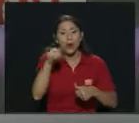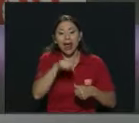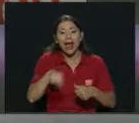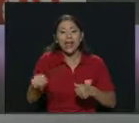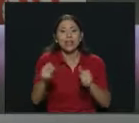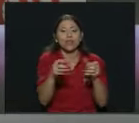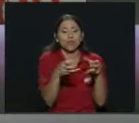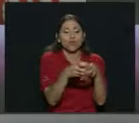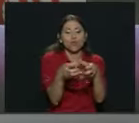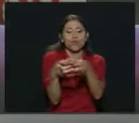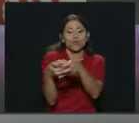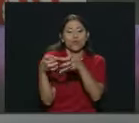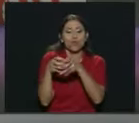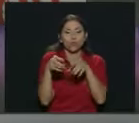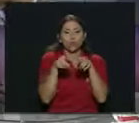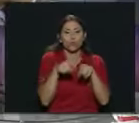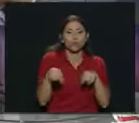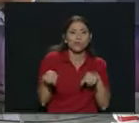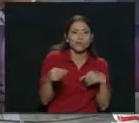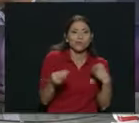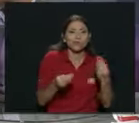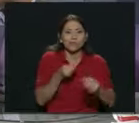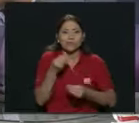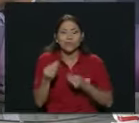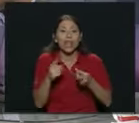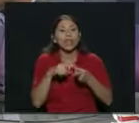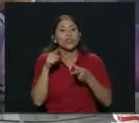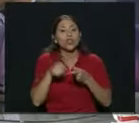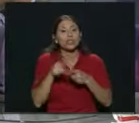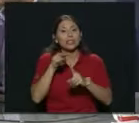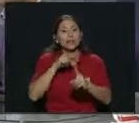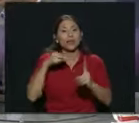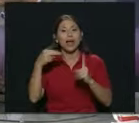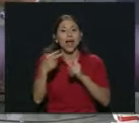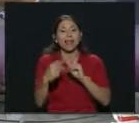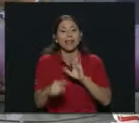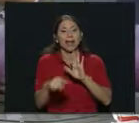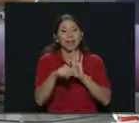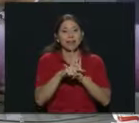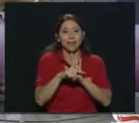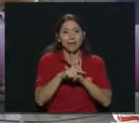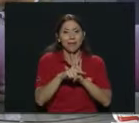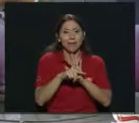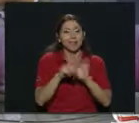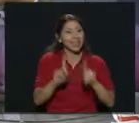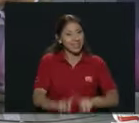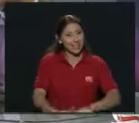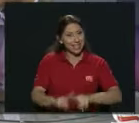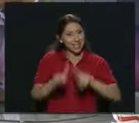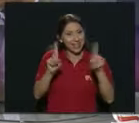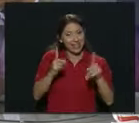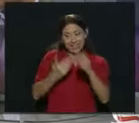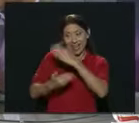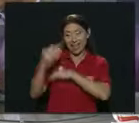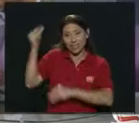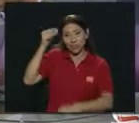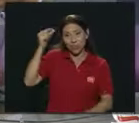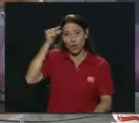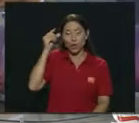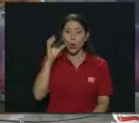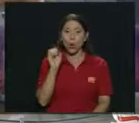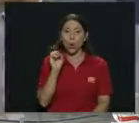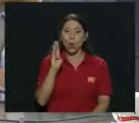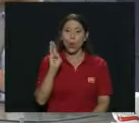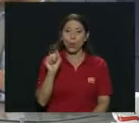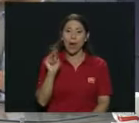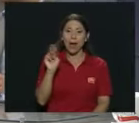la zona. Entonces es una visión completamente negativa de la migración y, a diferencia de la de Obama, que tenía un balance